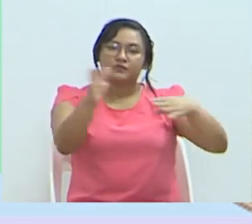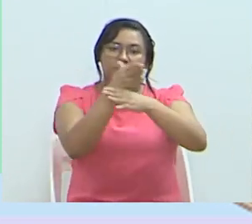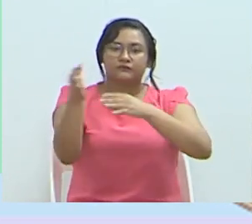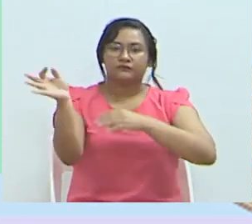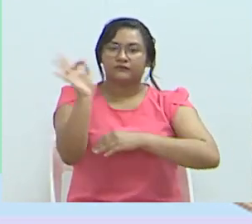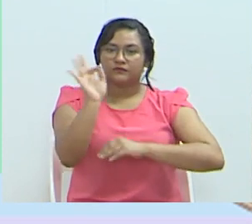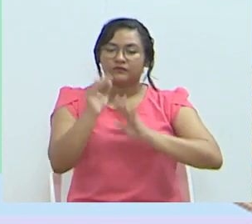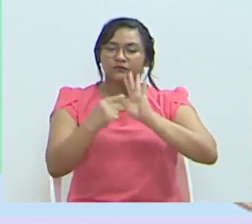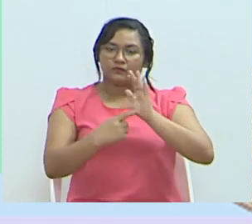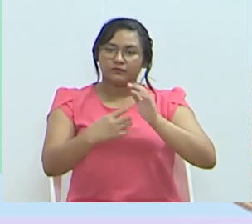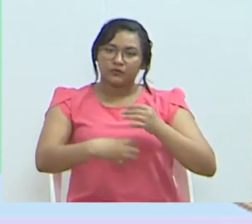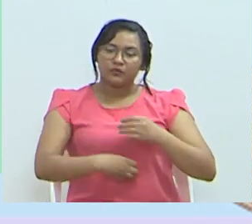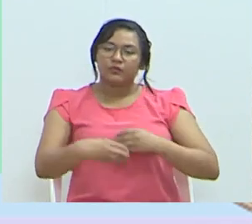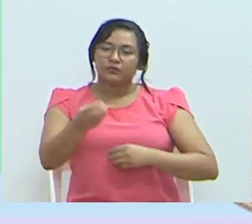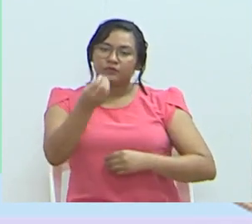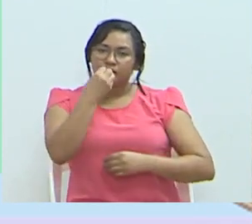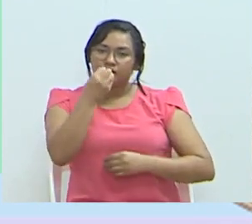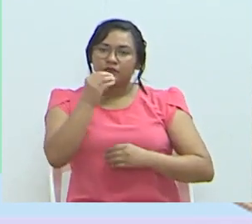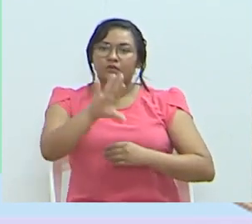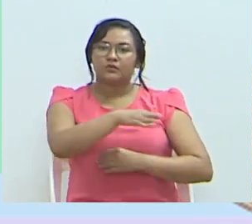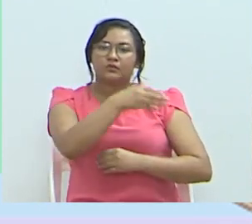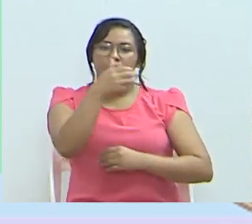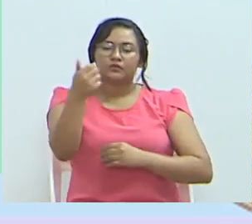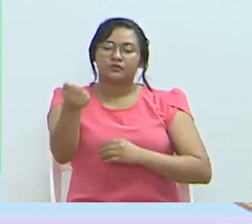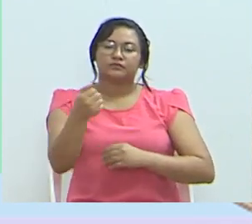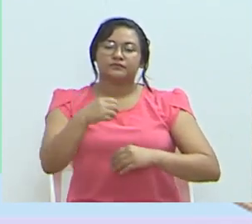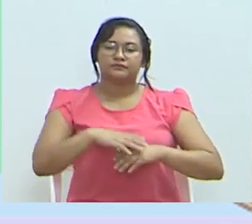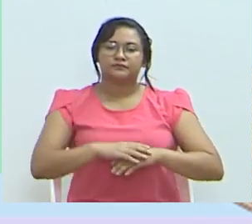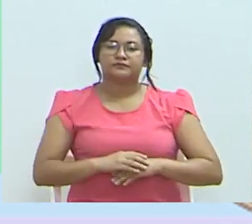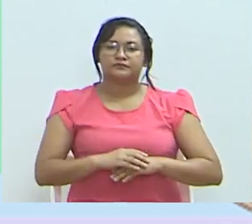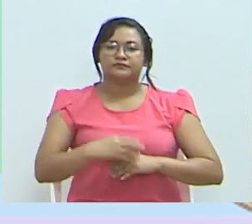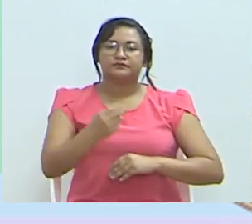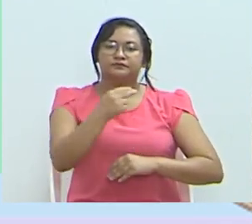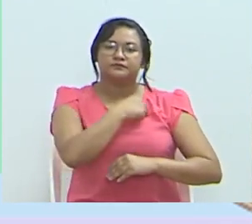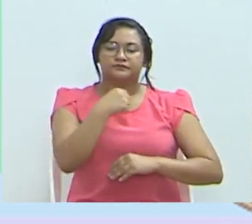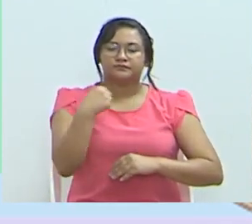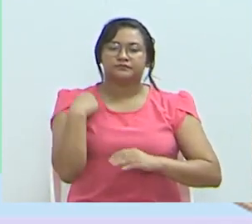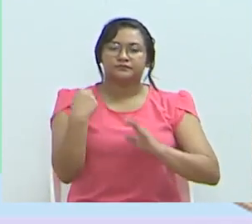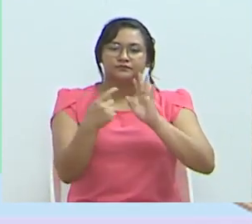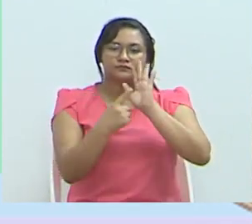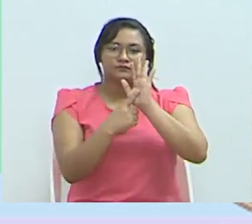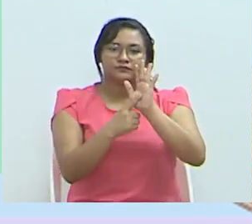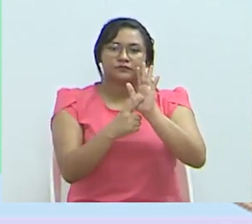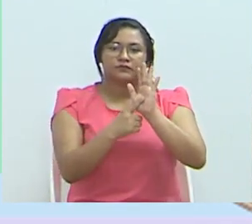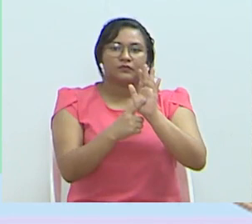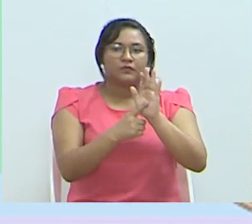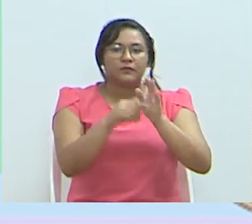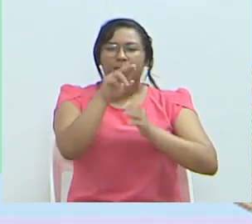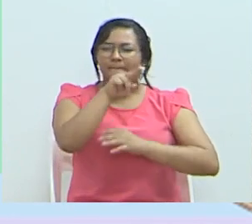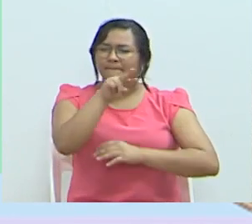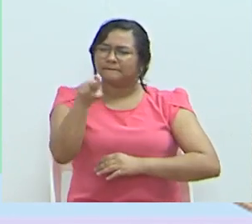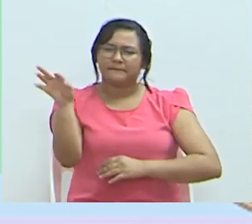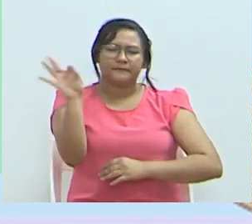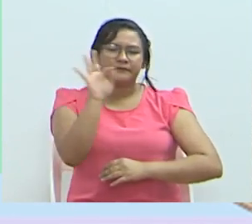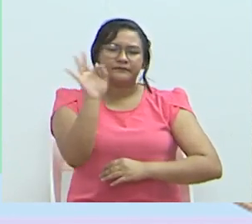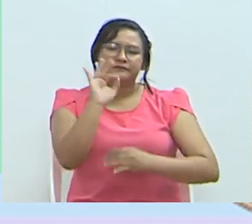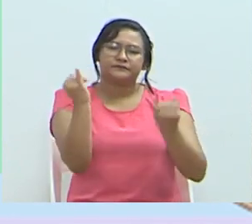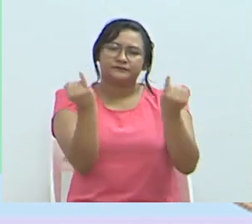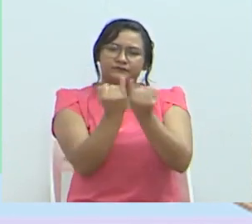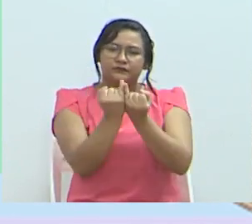aparato digestivo o el reproductor. Los sistemas están formados por órganos que tienen la misma estructura, como es el